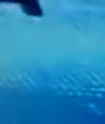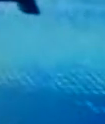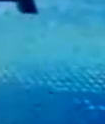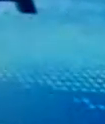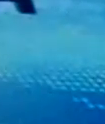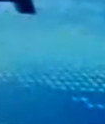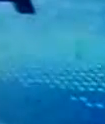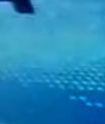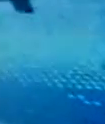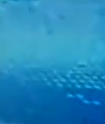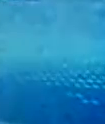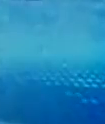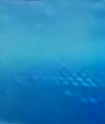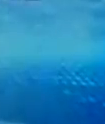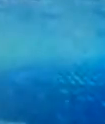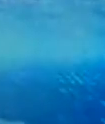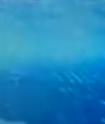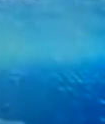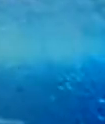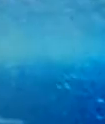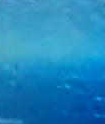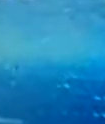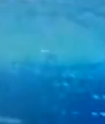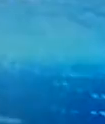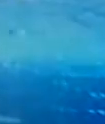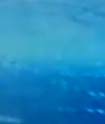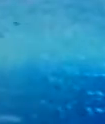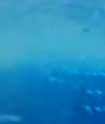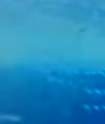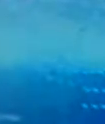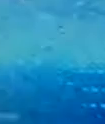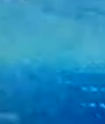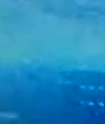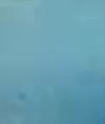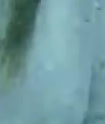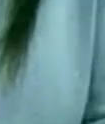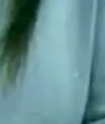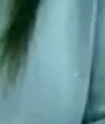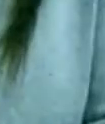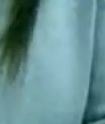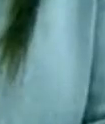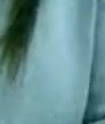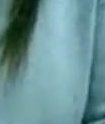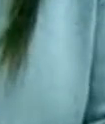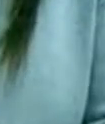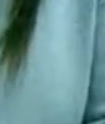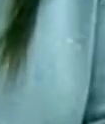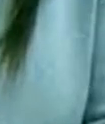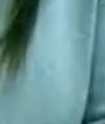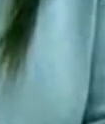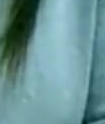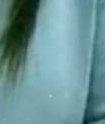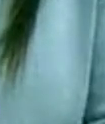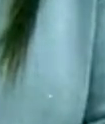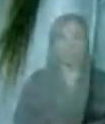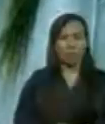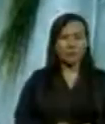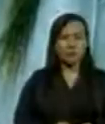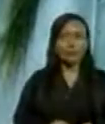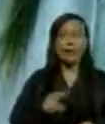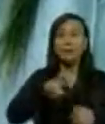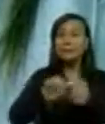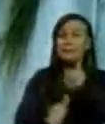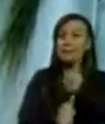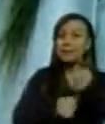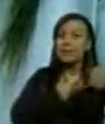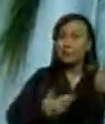La vicepresidenta de la República, María Alejandra Vicuña, presentó su renuncia irrevocable al cargo tras el escándalo por las acusaciones en